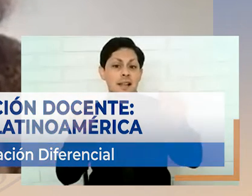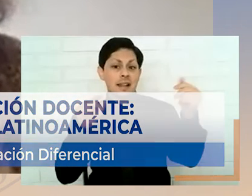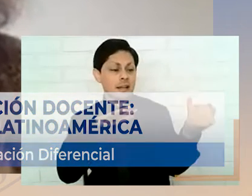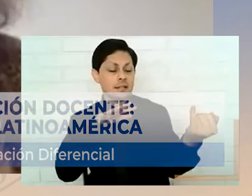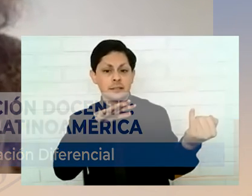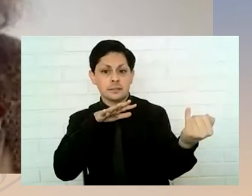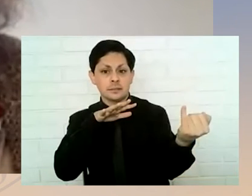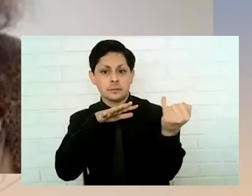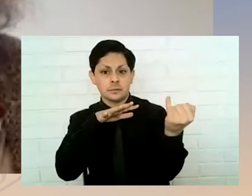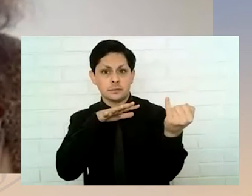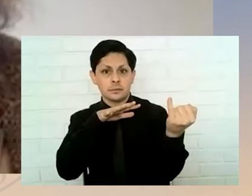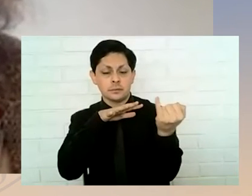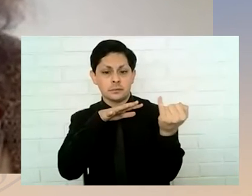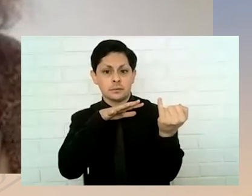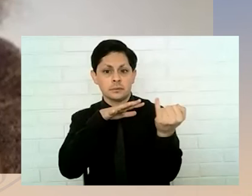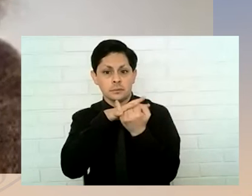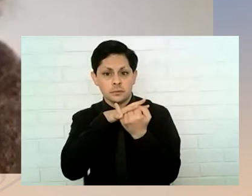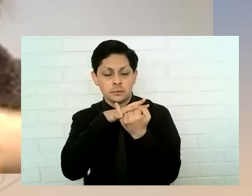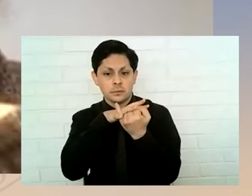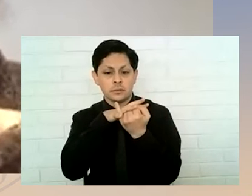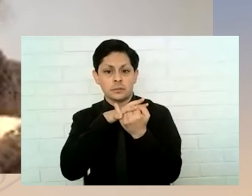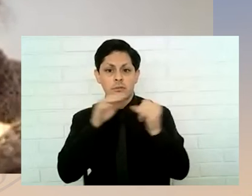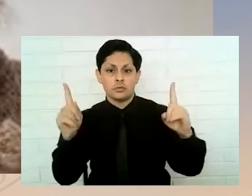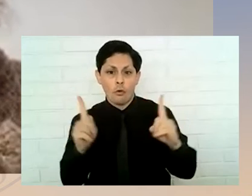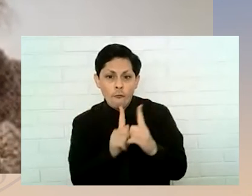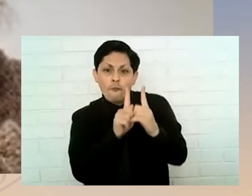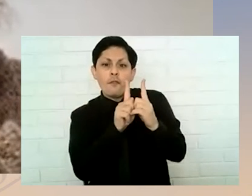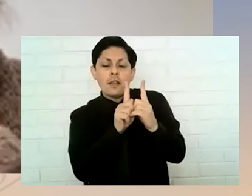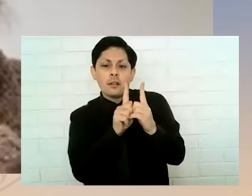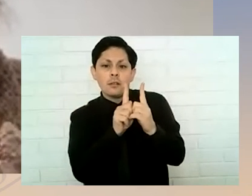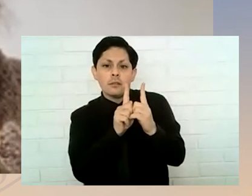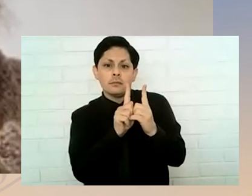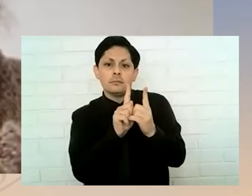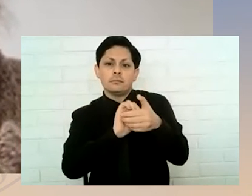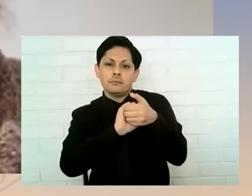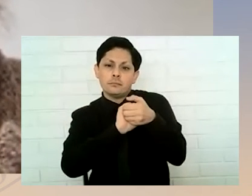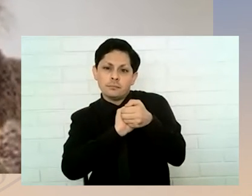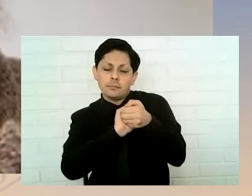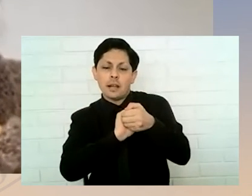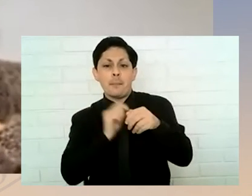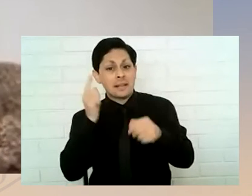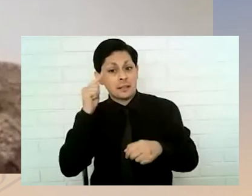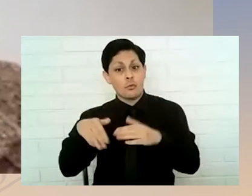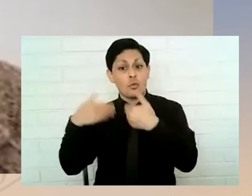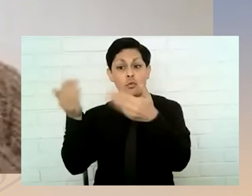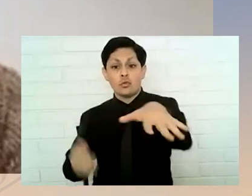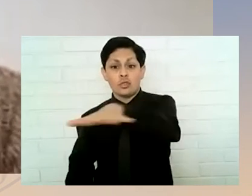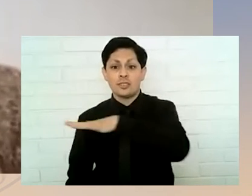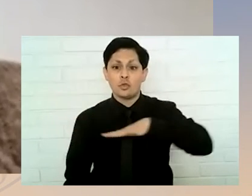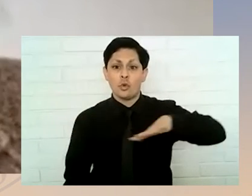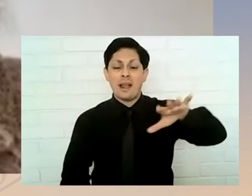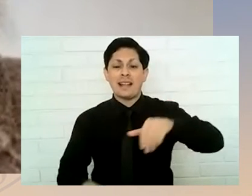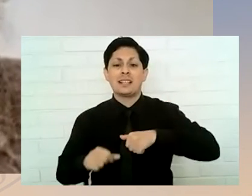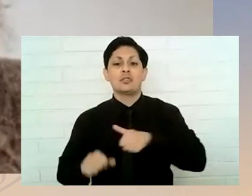inclusión o lo que son los vínculos, ¿no es cierto?, pensando en un contexto para todos y todas, tiene que ver justamente